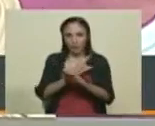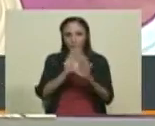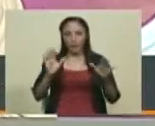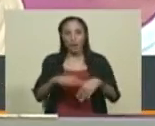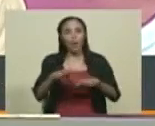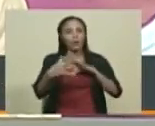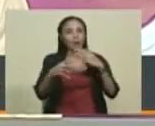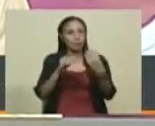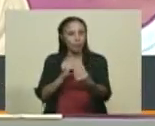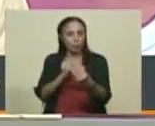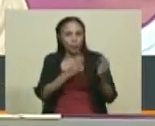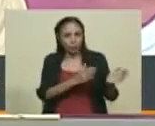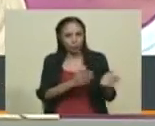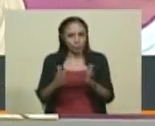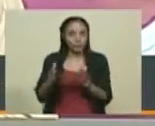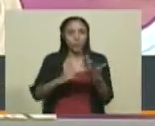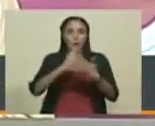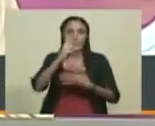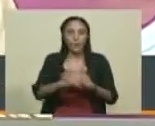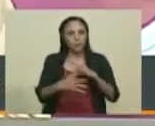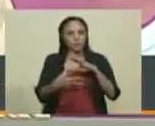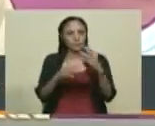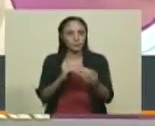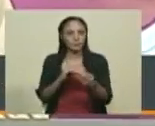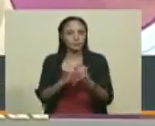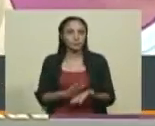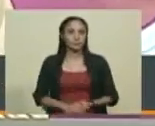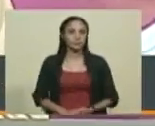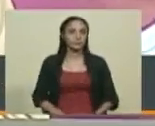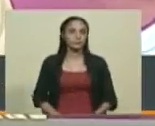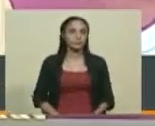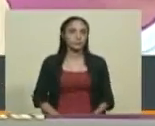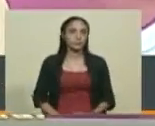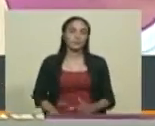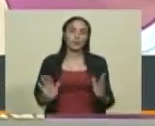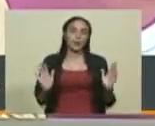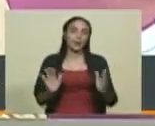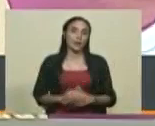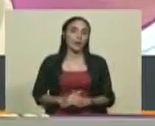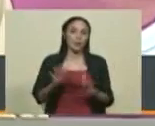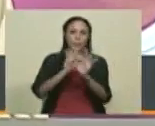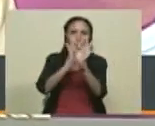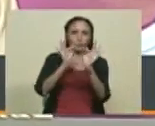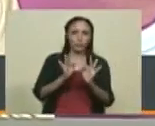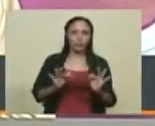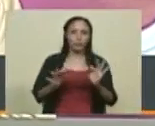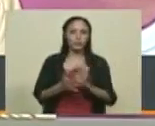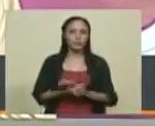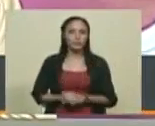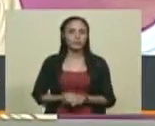adecuarlo, porque es lo que yo digo, puede haber el mejor plan, pero ¿quién lo dirige?